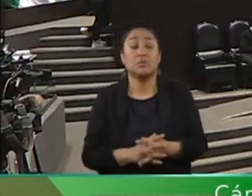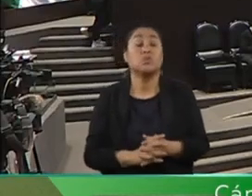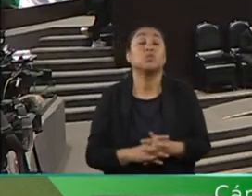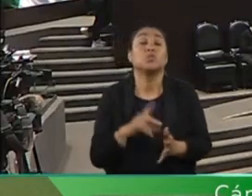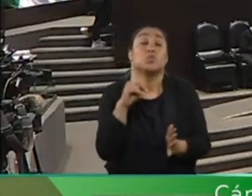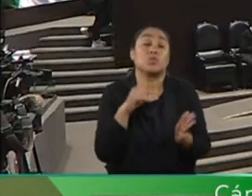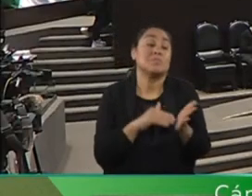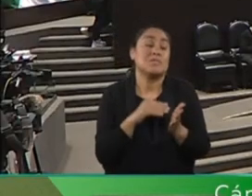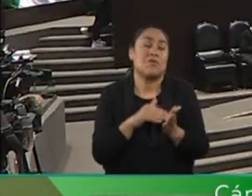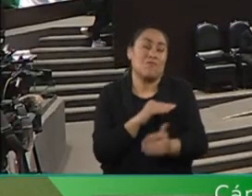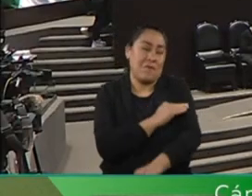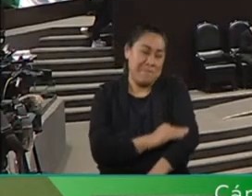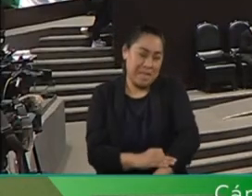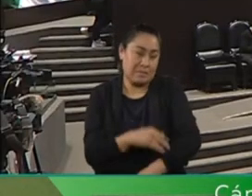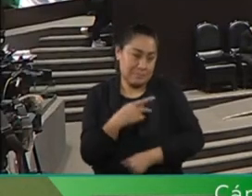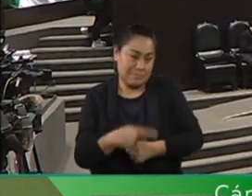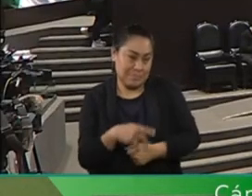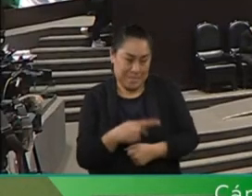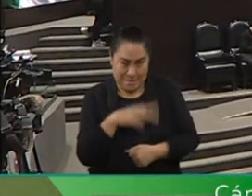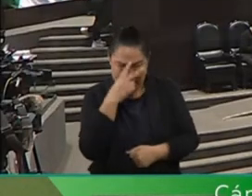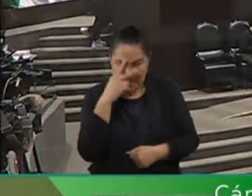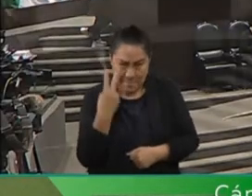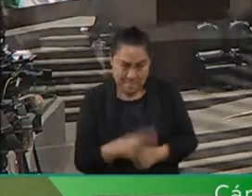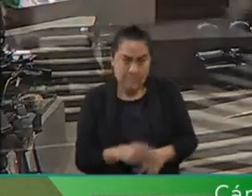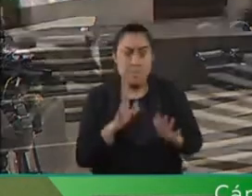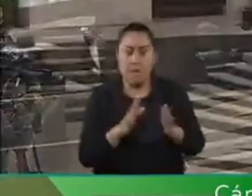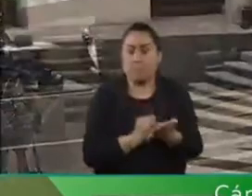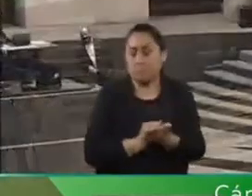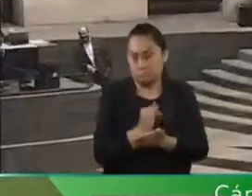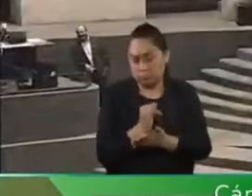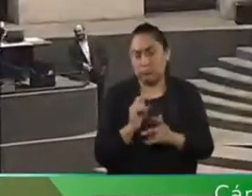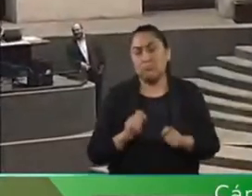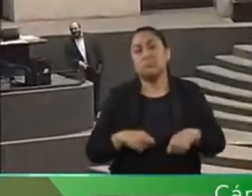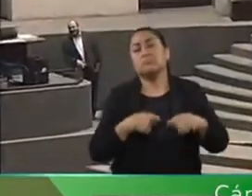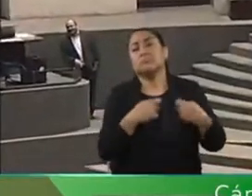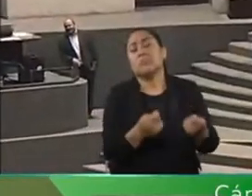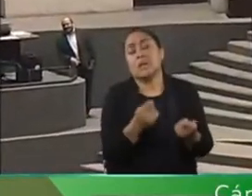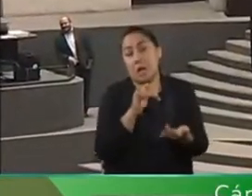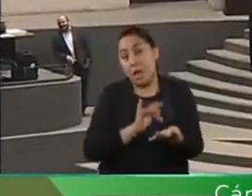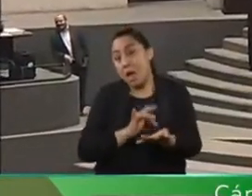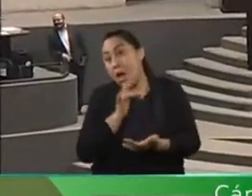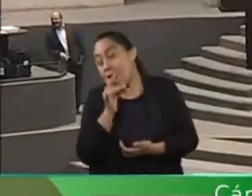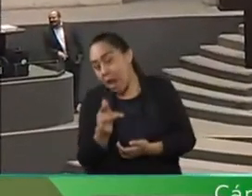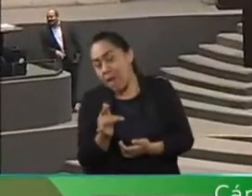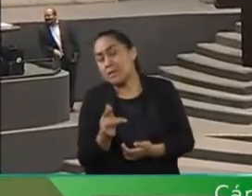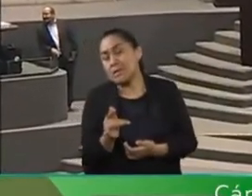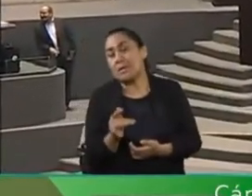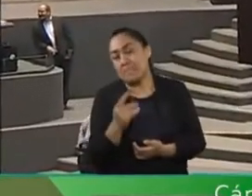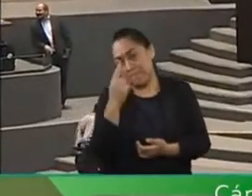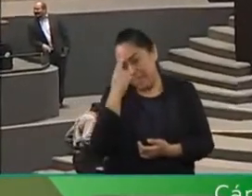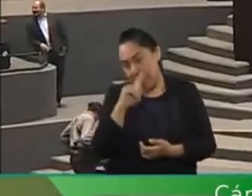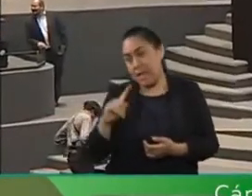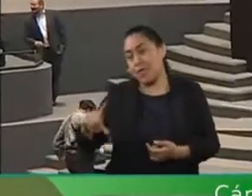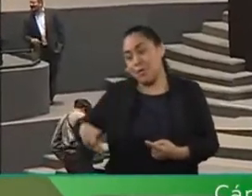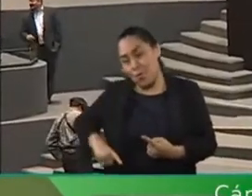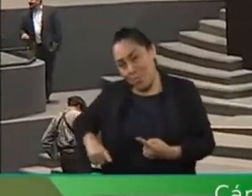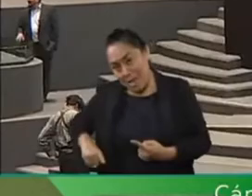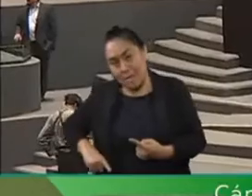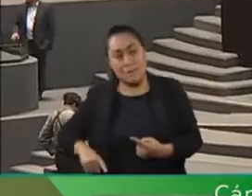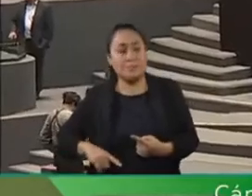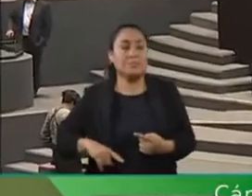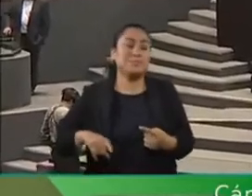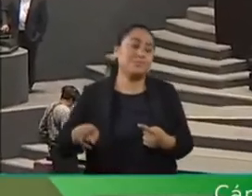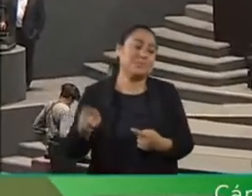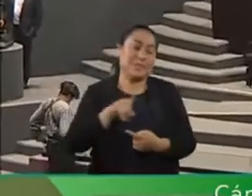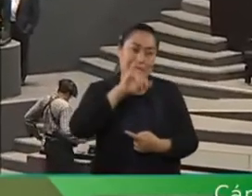1 millón de familias mexicanas ha podido consolidar su patrimonio gracias a un exitoso esquema de cooperación entre el Estado, los empleadores y